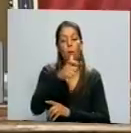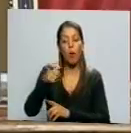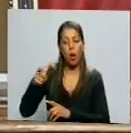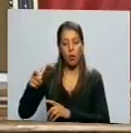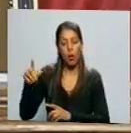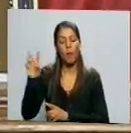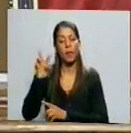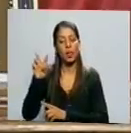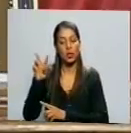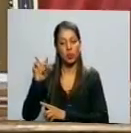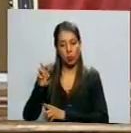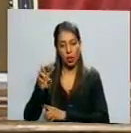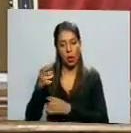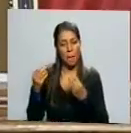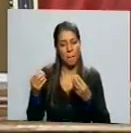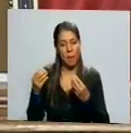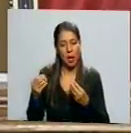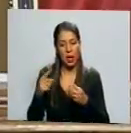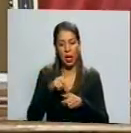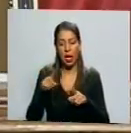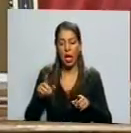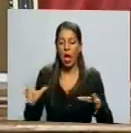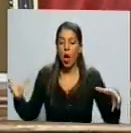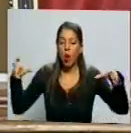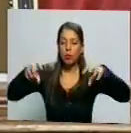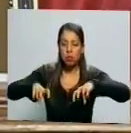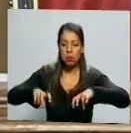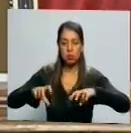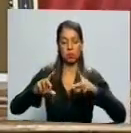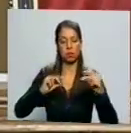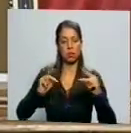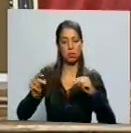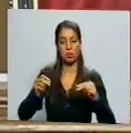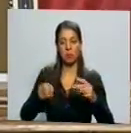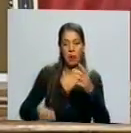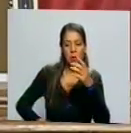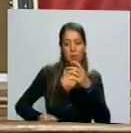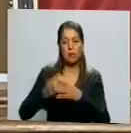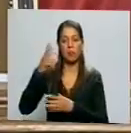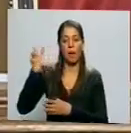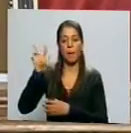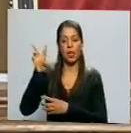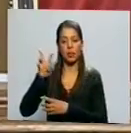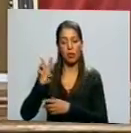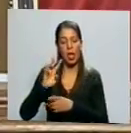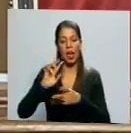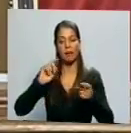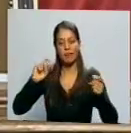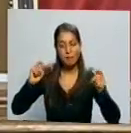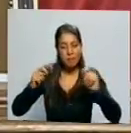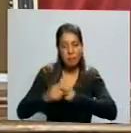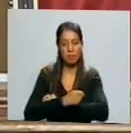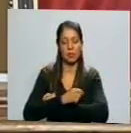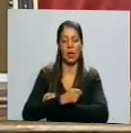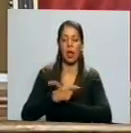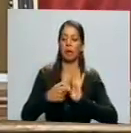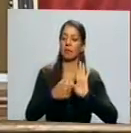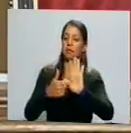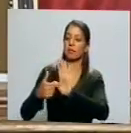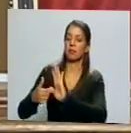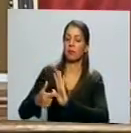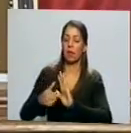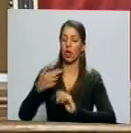pueblo venezolano, para refundar la República, para darle un nuevo rumbo a la nación, para decirle al mundo: aquí